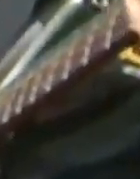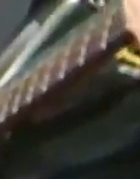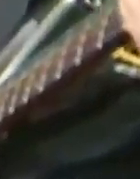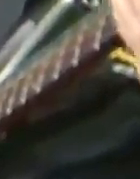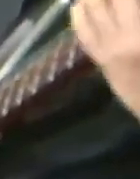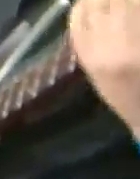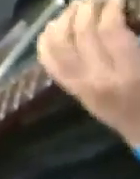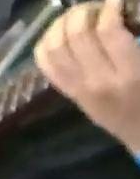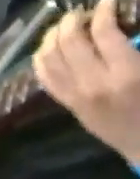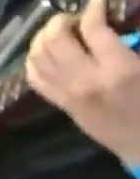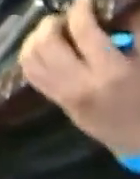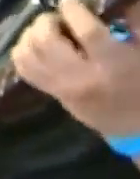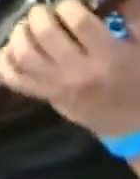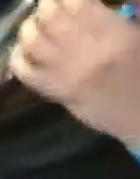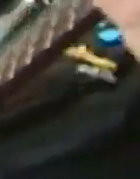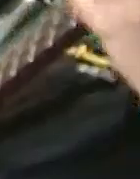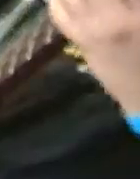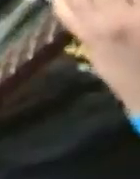Música venezolana.